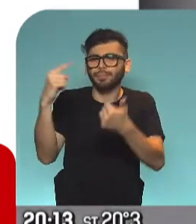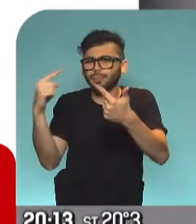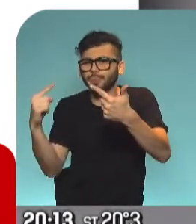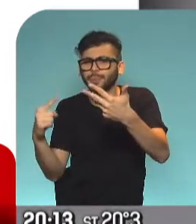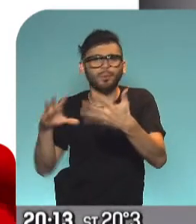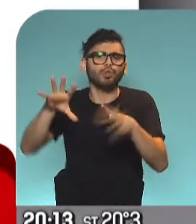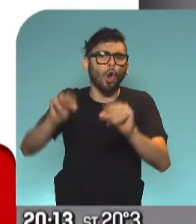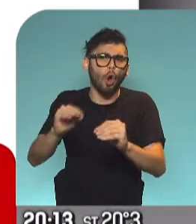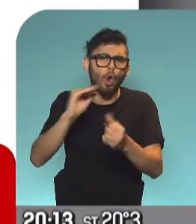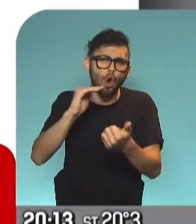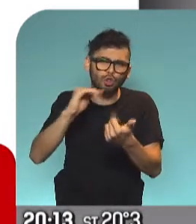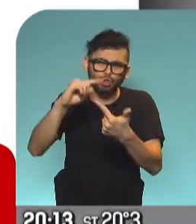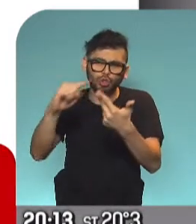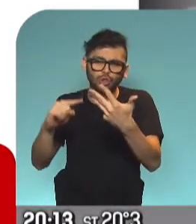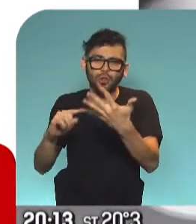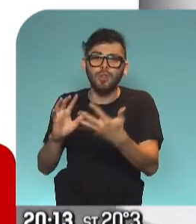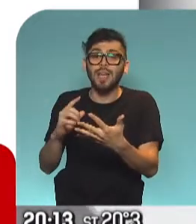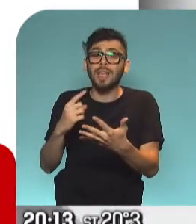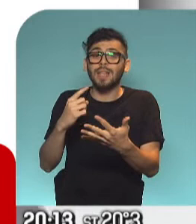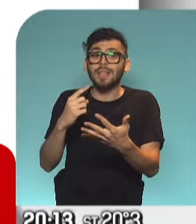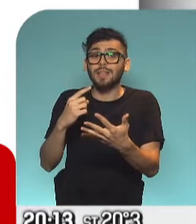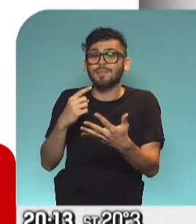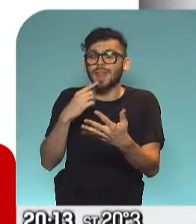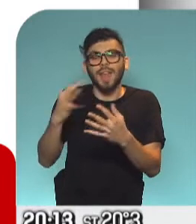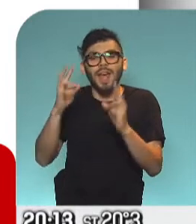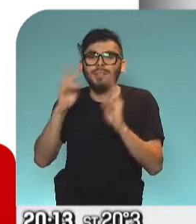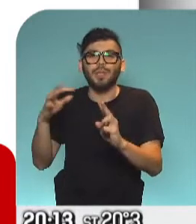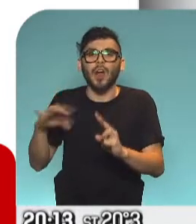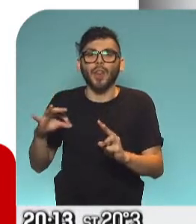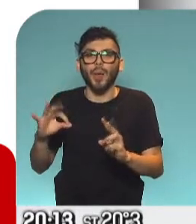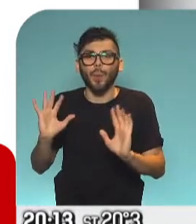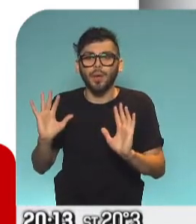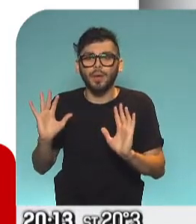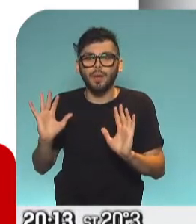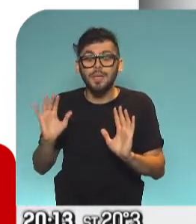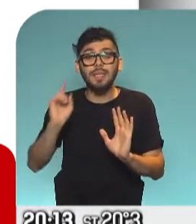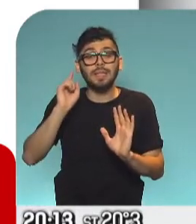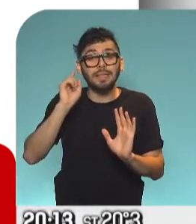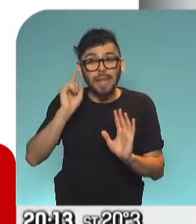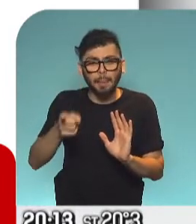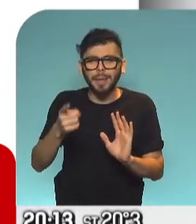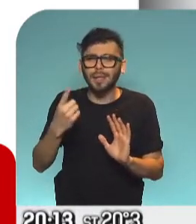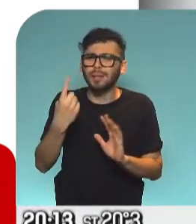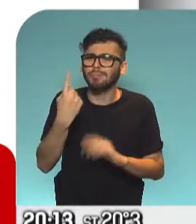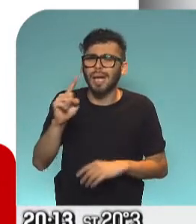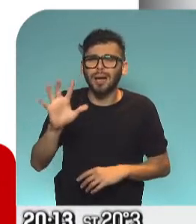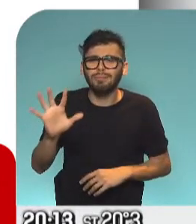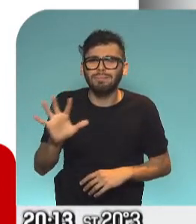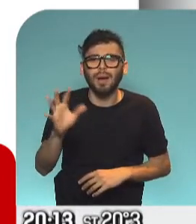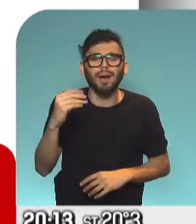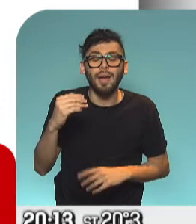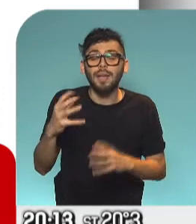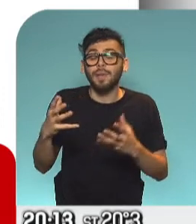una especie de reacción de solidaridad, pero también es polémico que quien convoca a esta marcha, o así se entiende